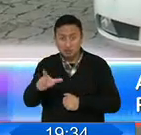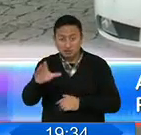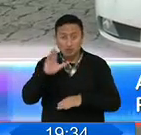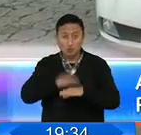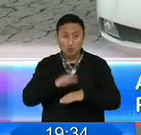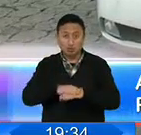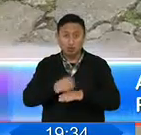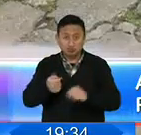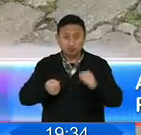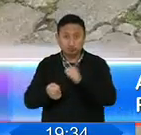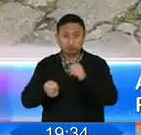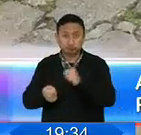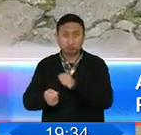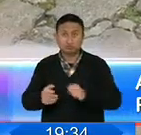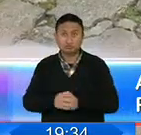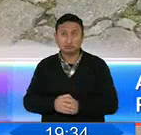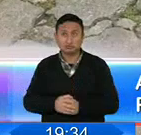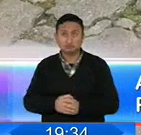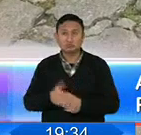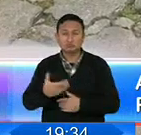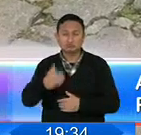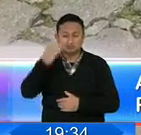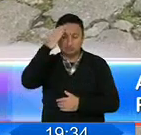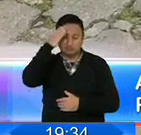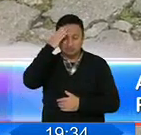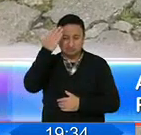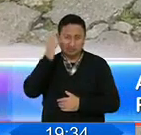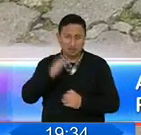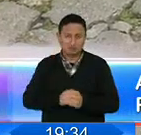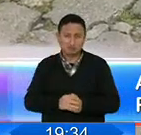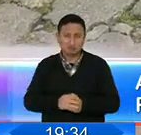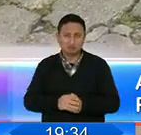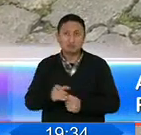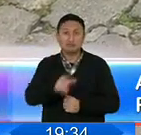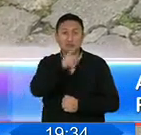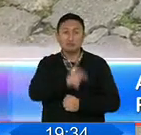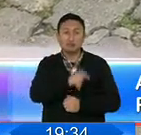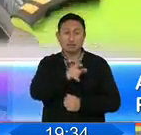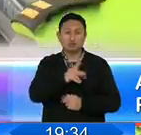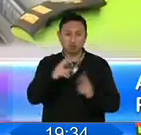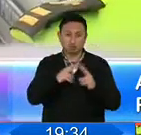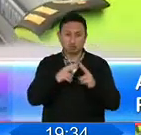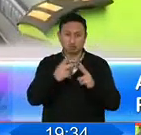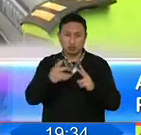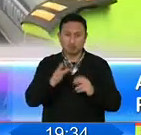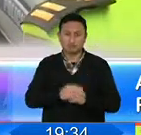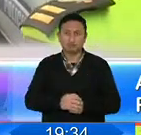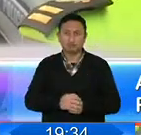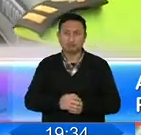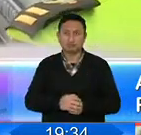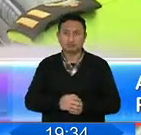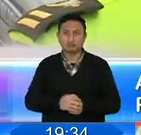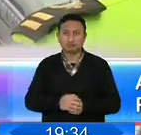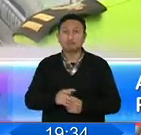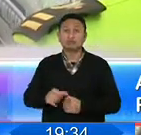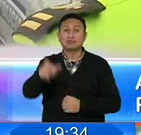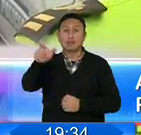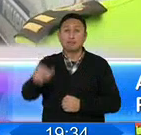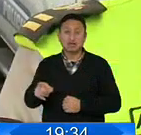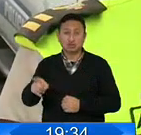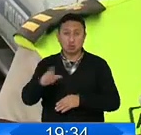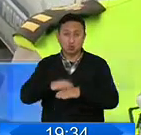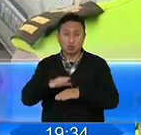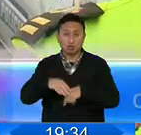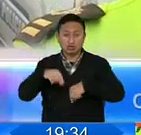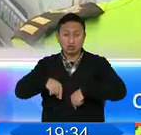de las puñaladas estaba plenamente identificado por los conocidos del difunto. Estamos atrás del posible victimario. Tenemos